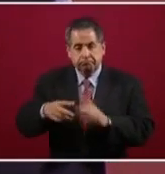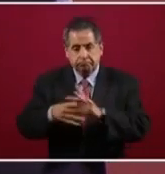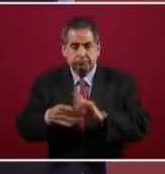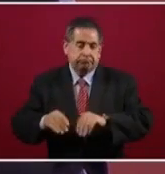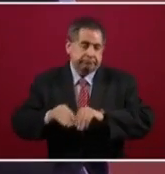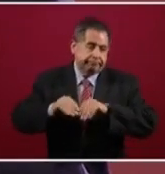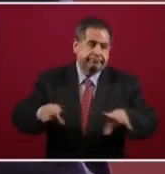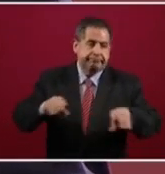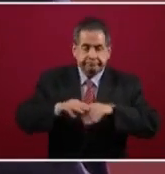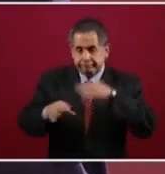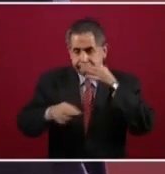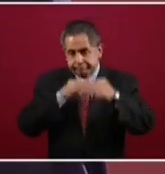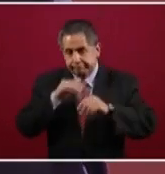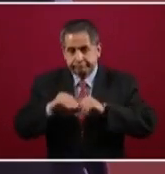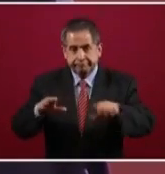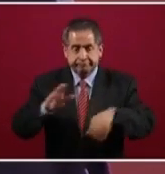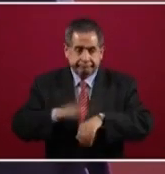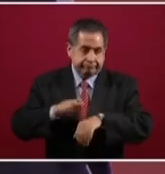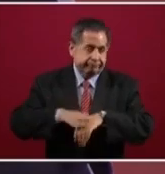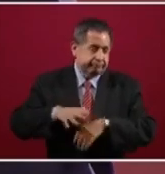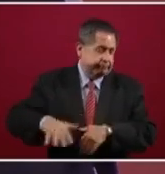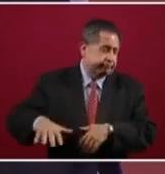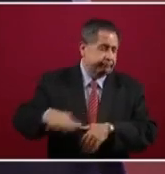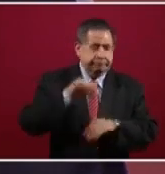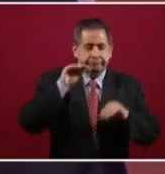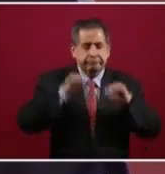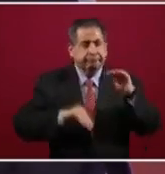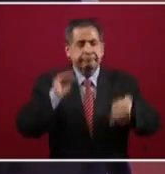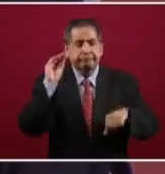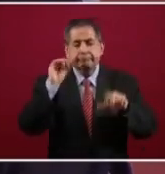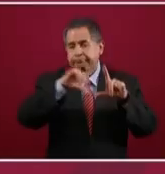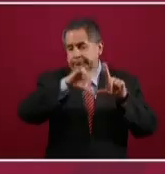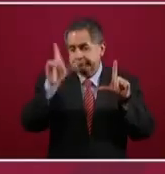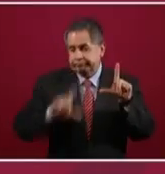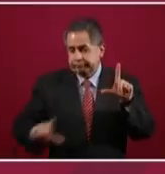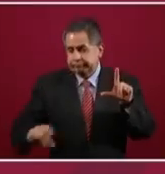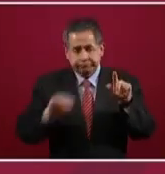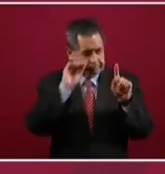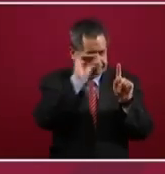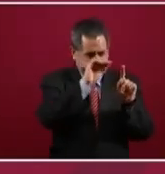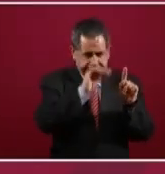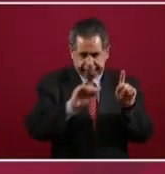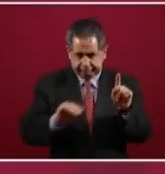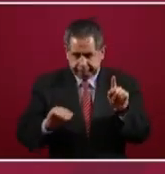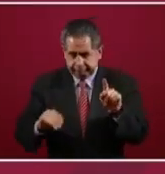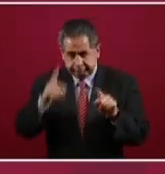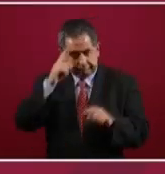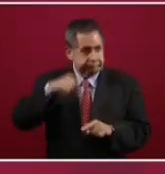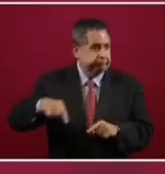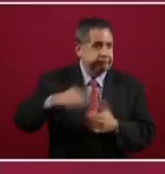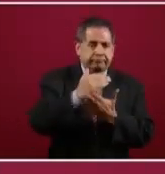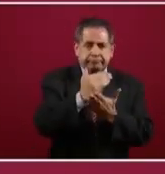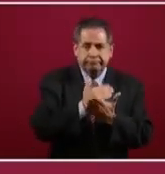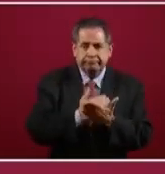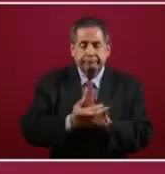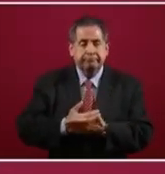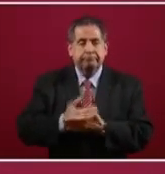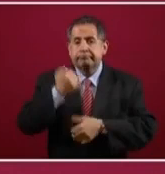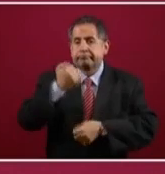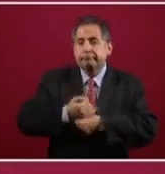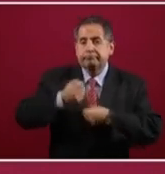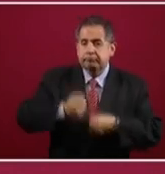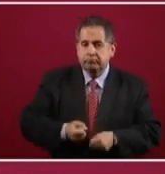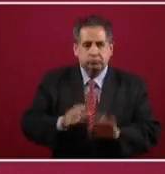el territorio más elementos para bajar la incidencia